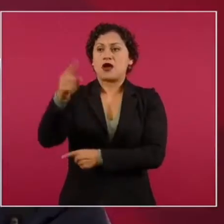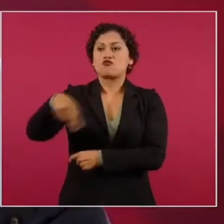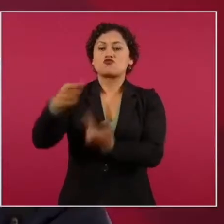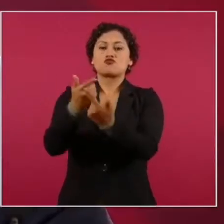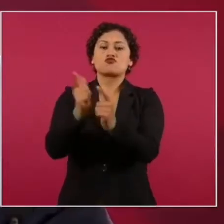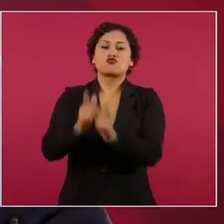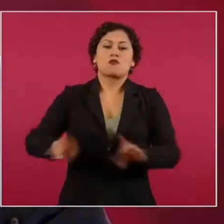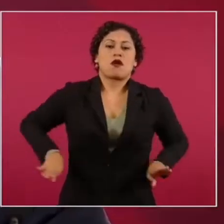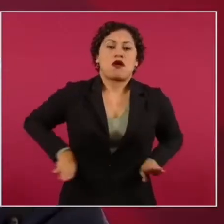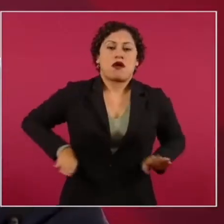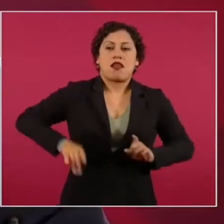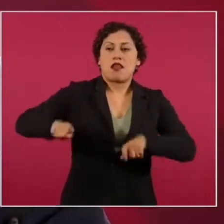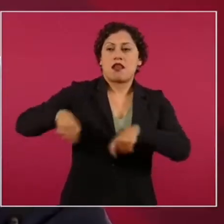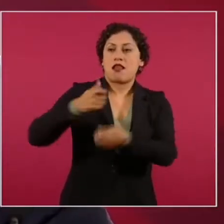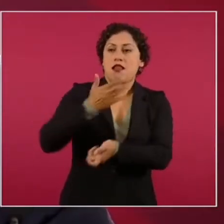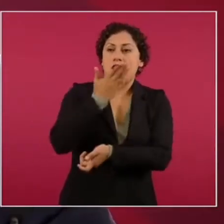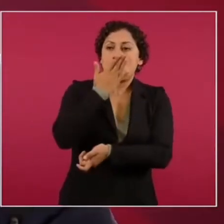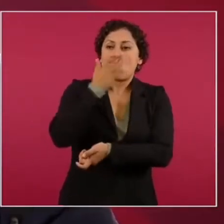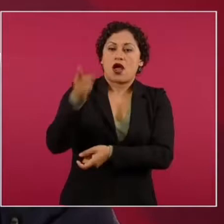conservadores adversarios,